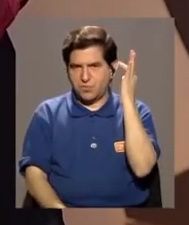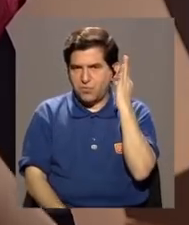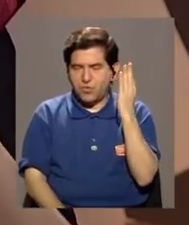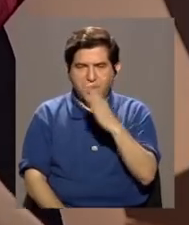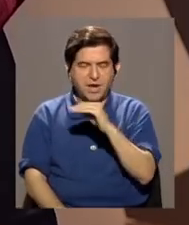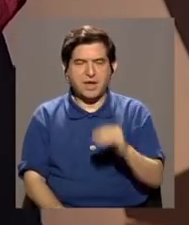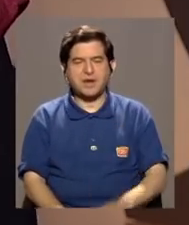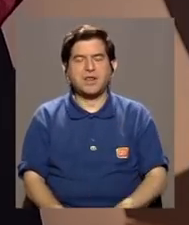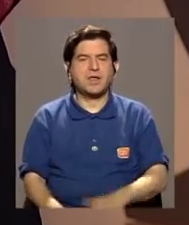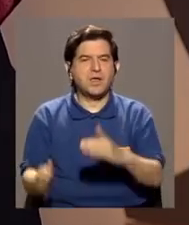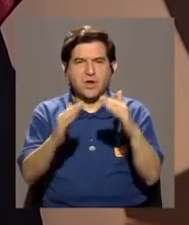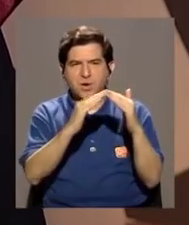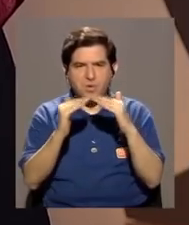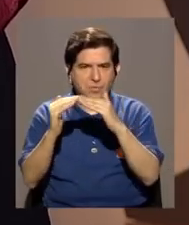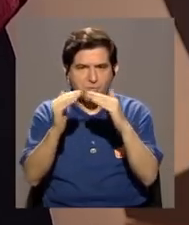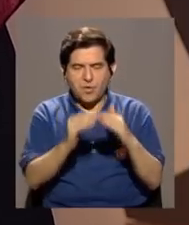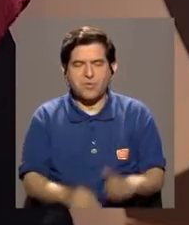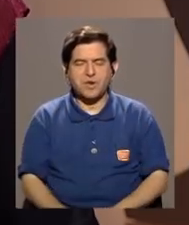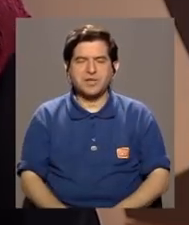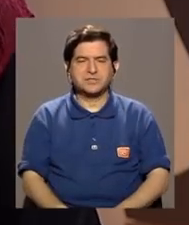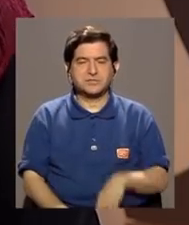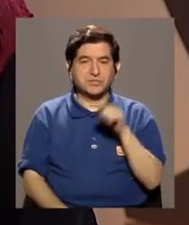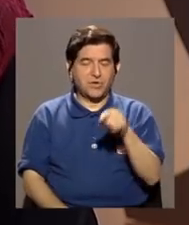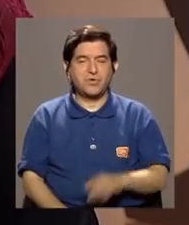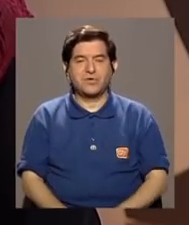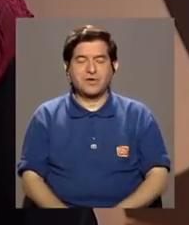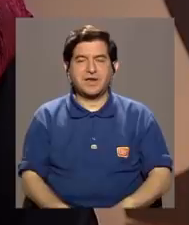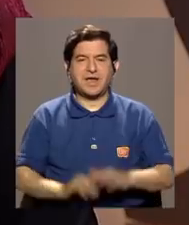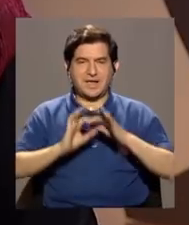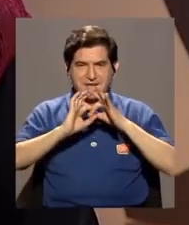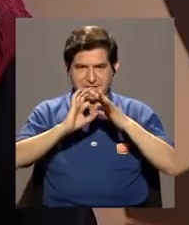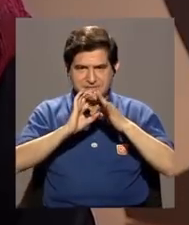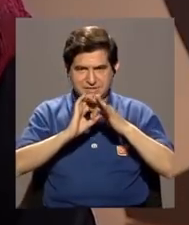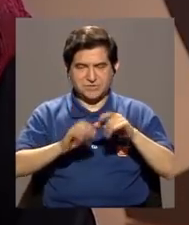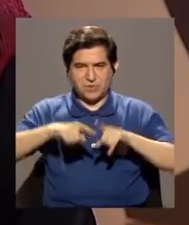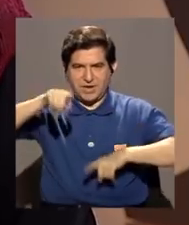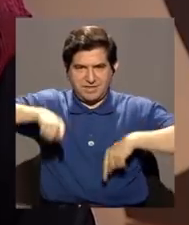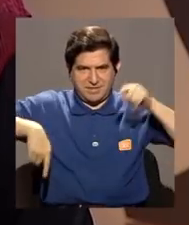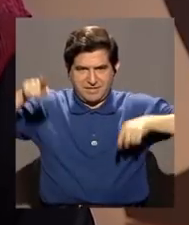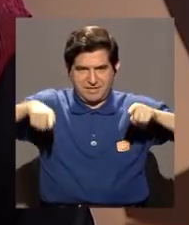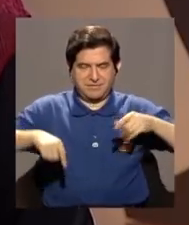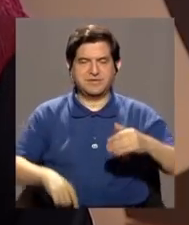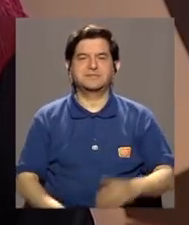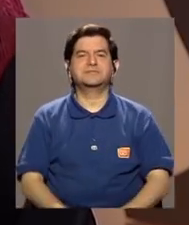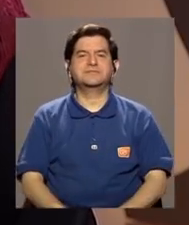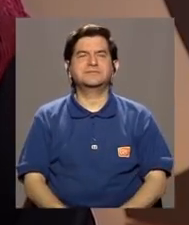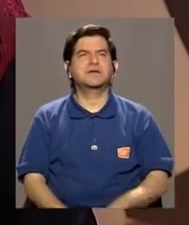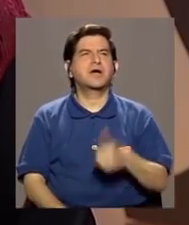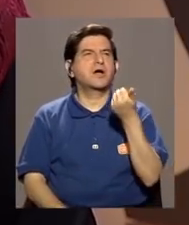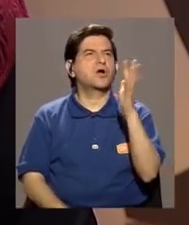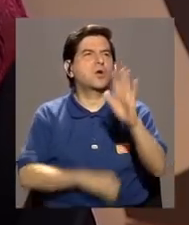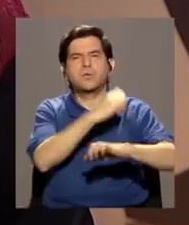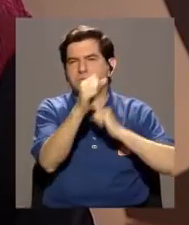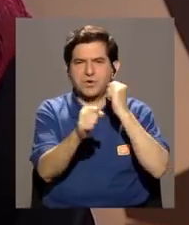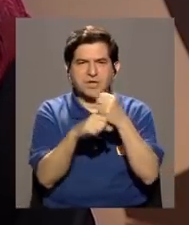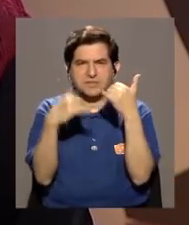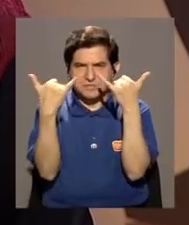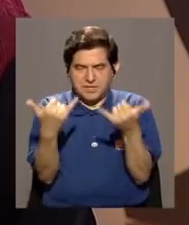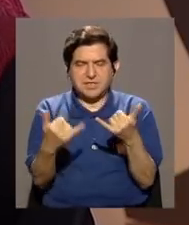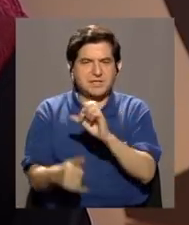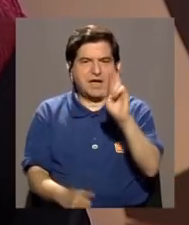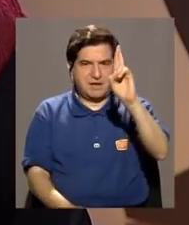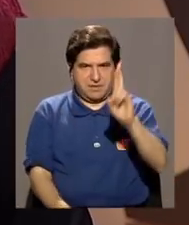mujeres y con la población sexualmente diversa desde hace más o menos 15 años